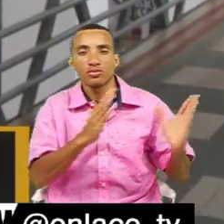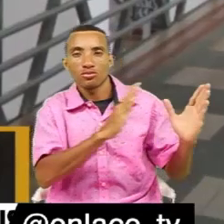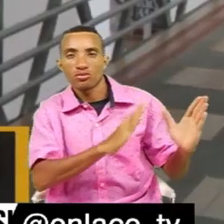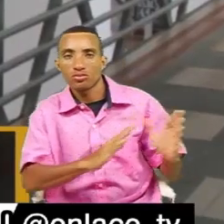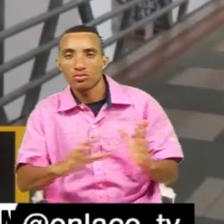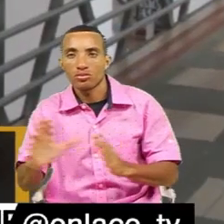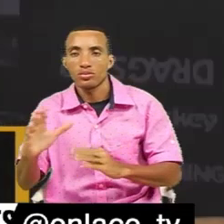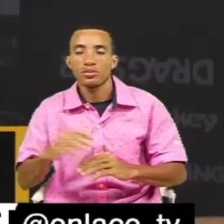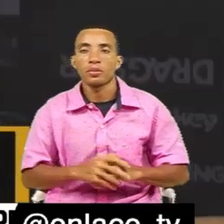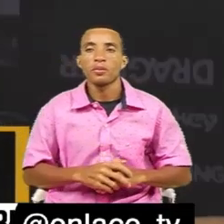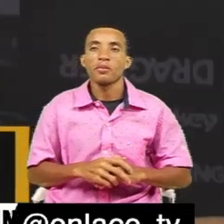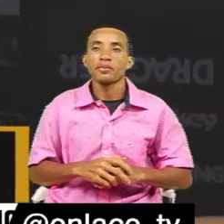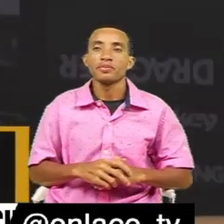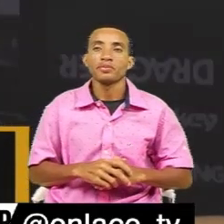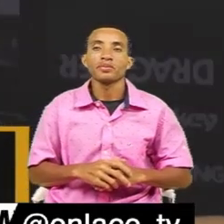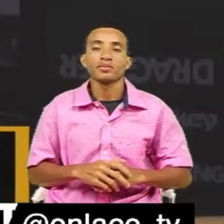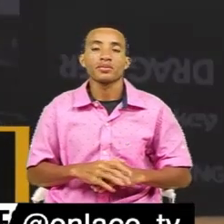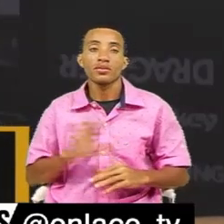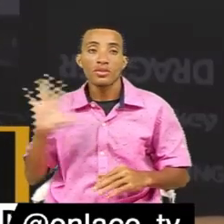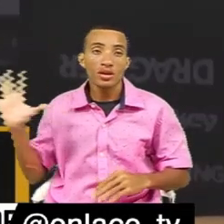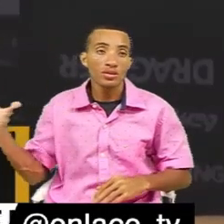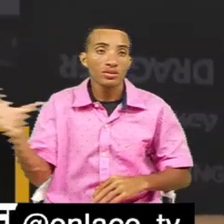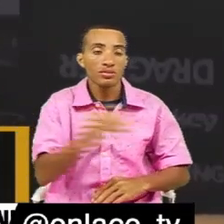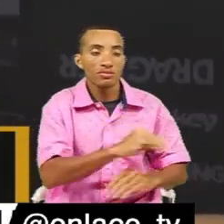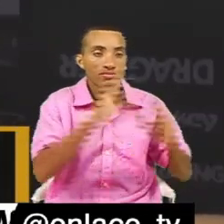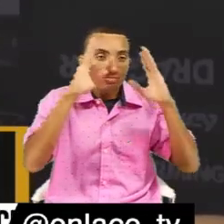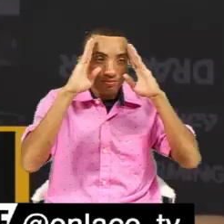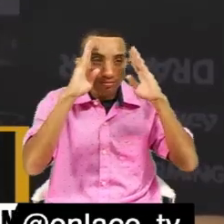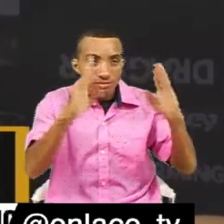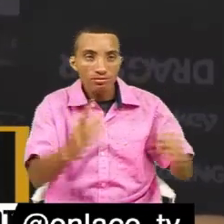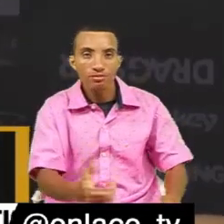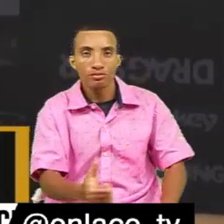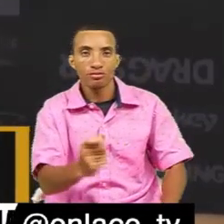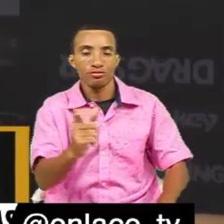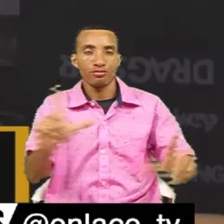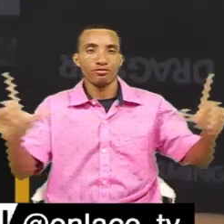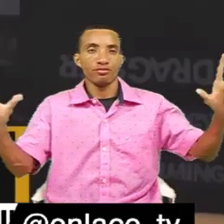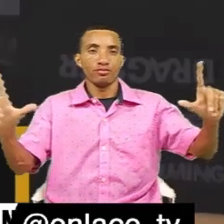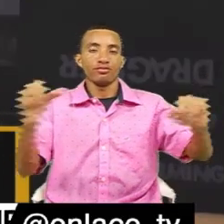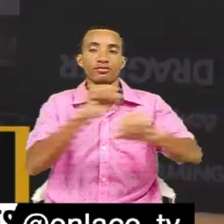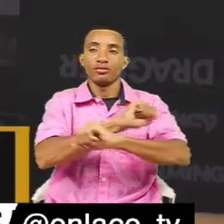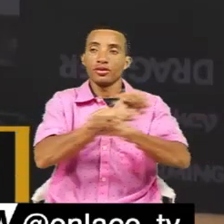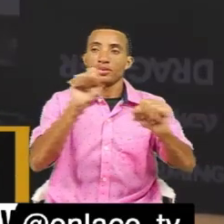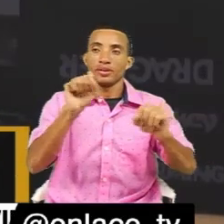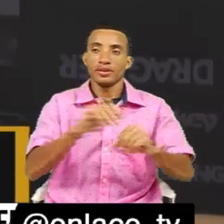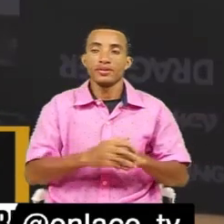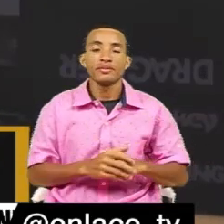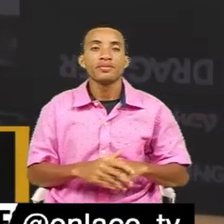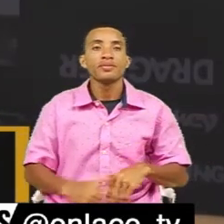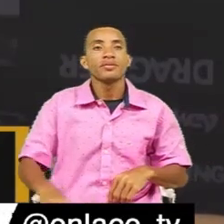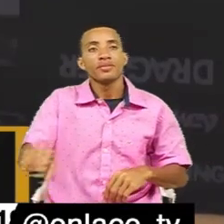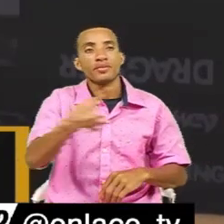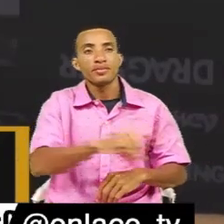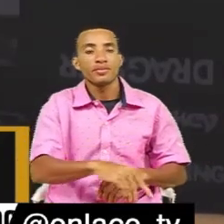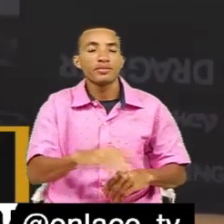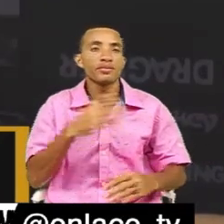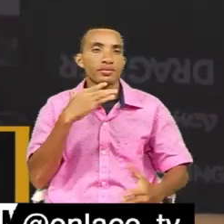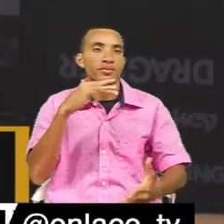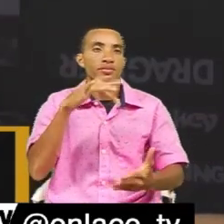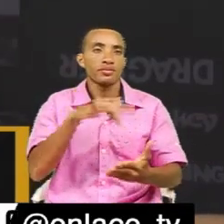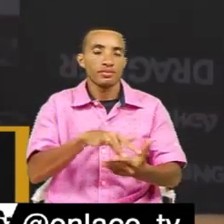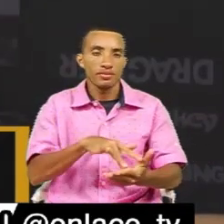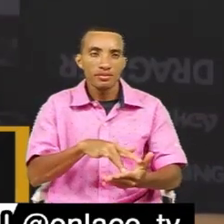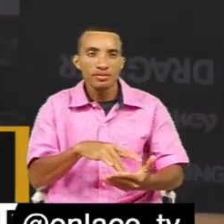evento. Lleven para que tengan ustedes muy pendiente el televisor encendido en esa mañana, y también para quienes presencien